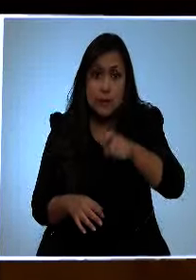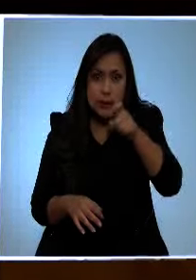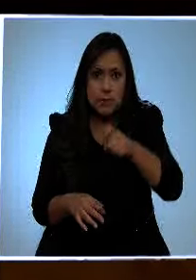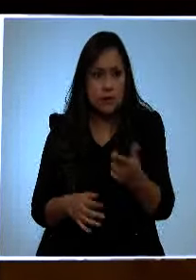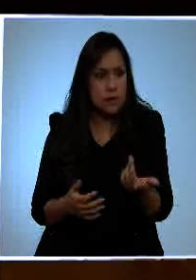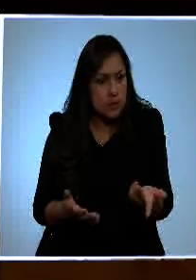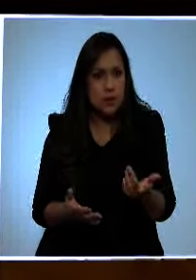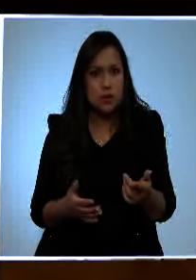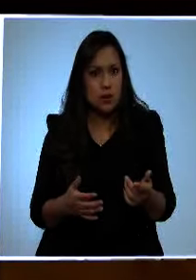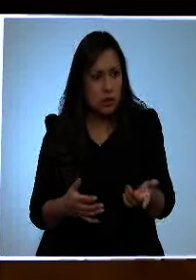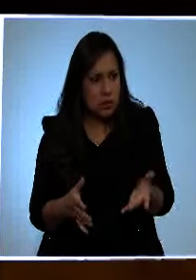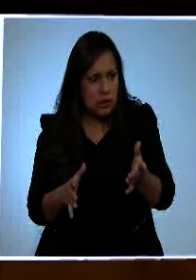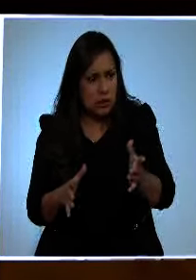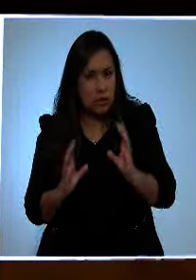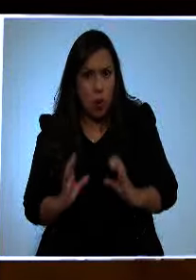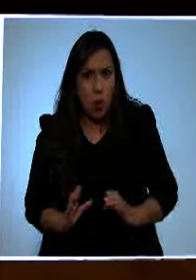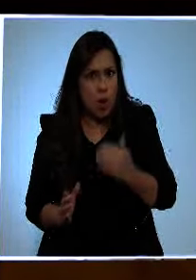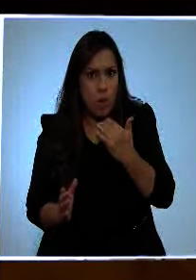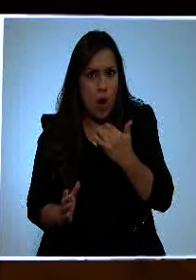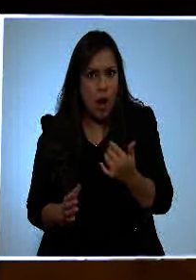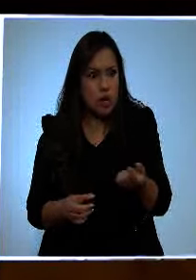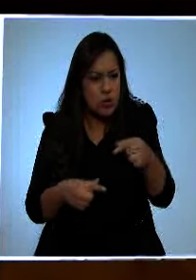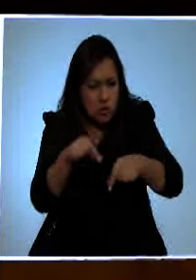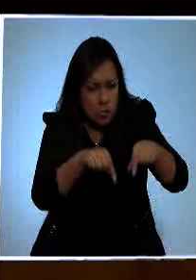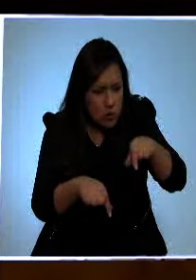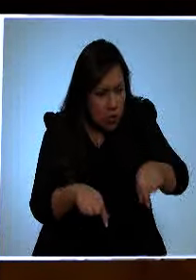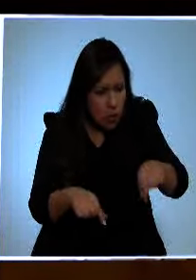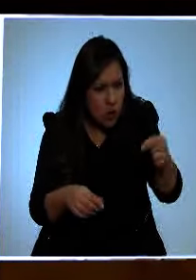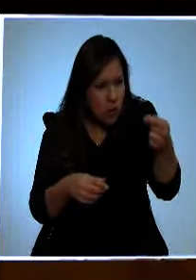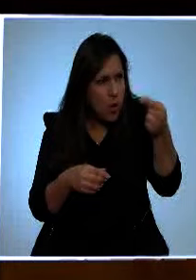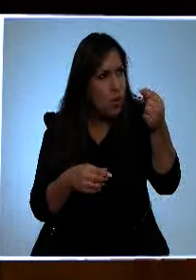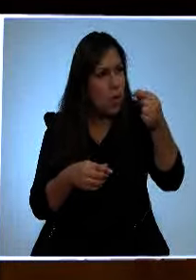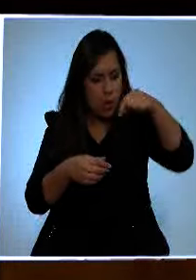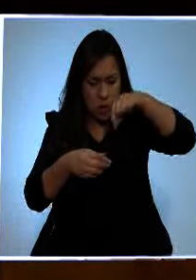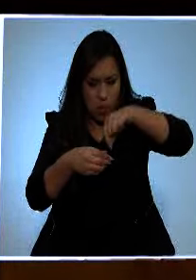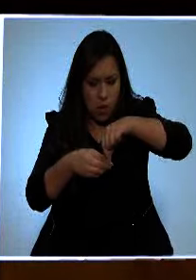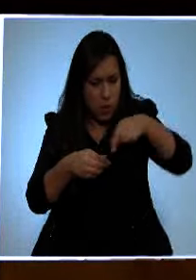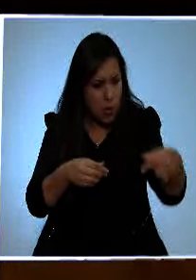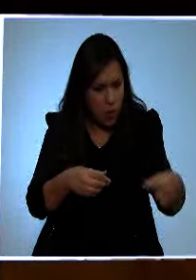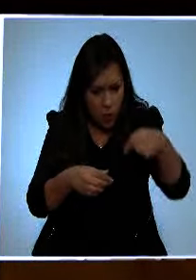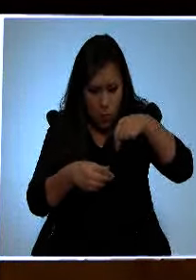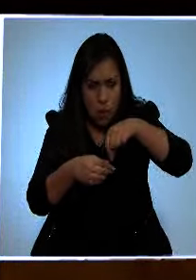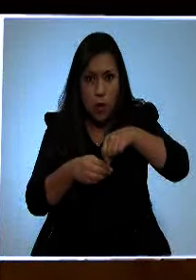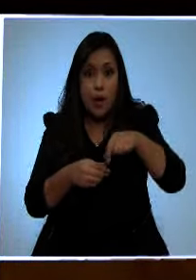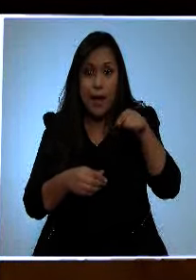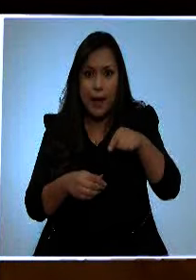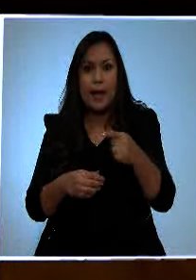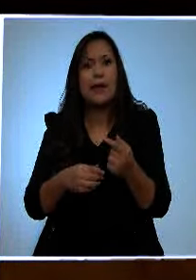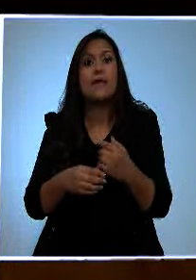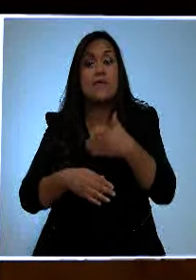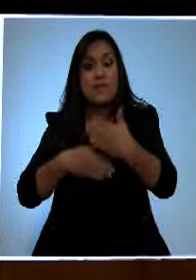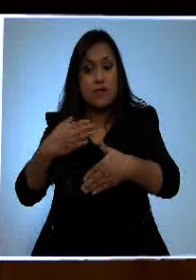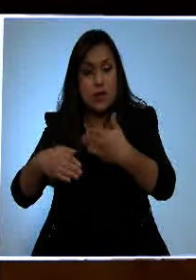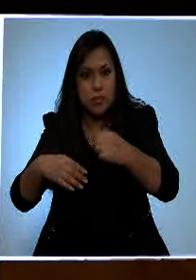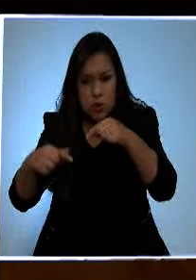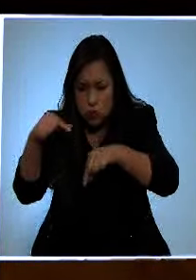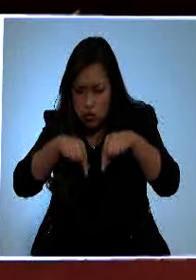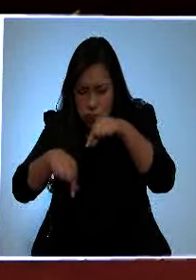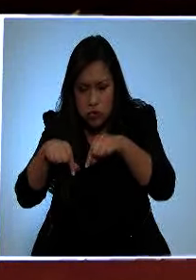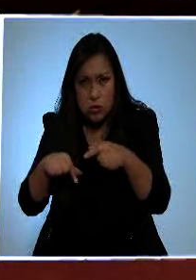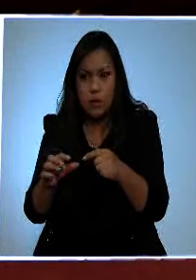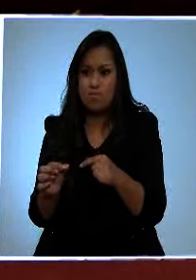los hechos es Es decir hoy por hoy el tiempo para un forense es oro y más que oro y ya con todas